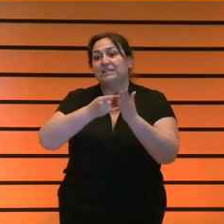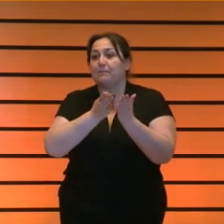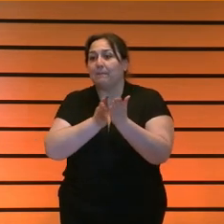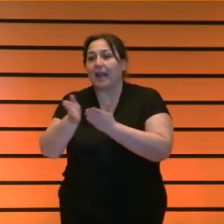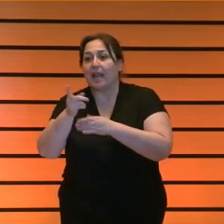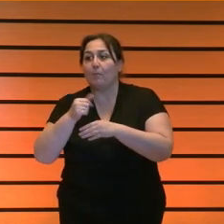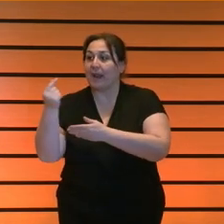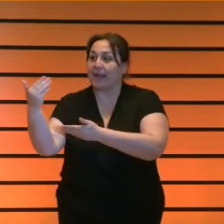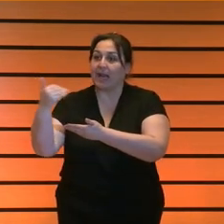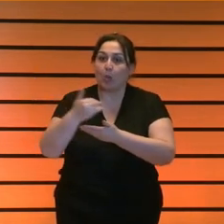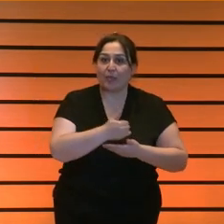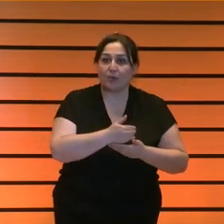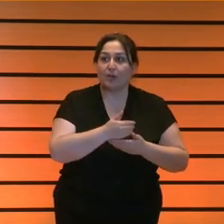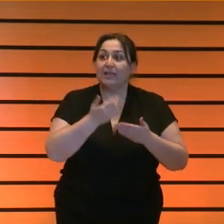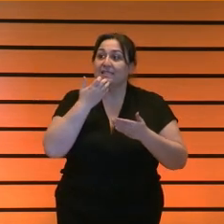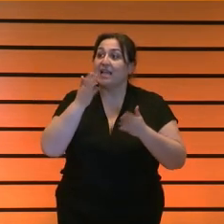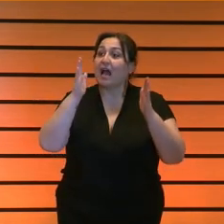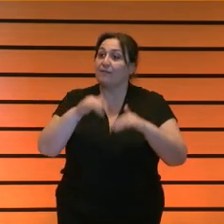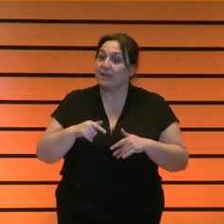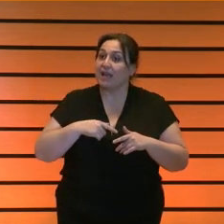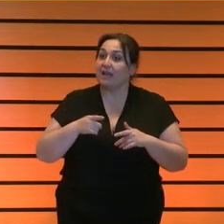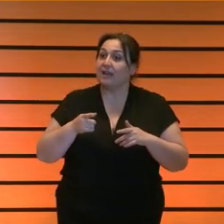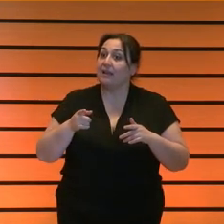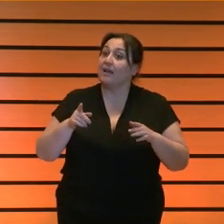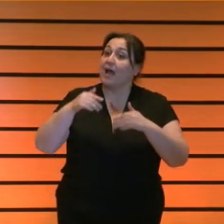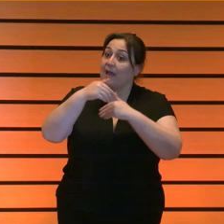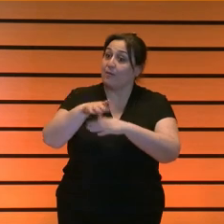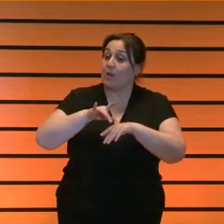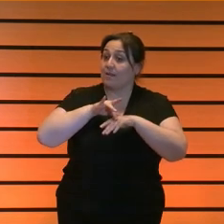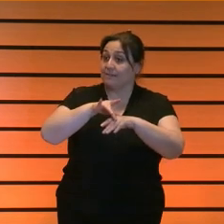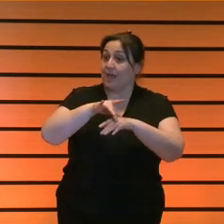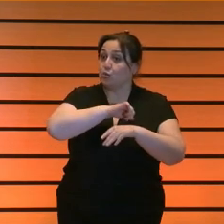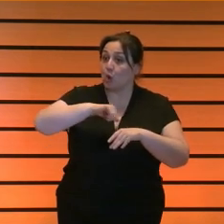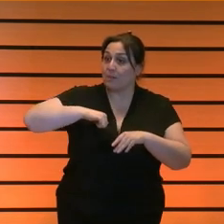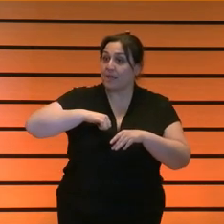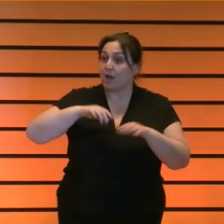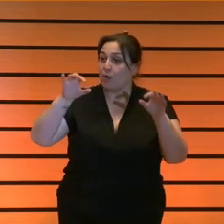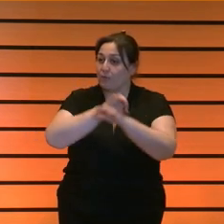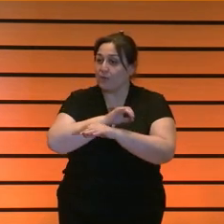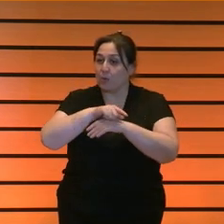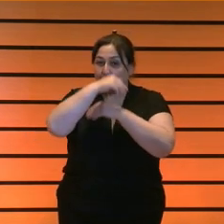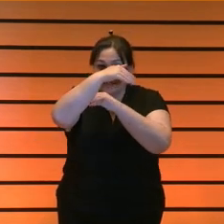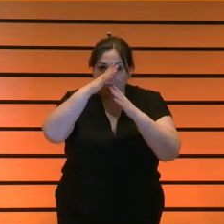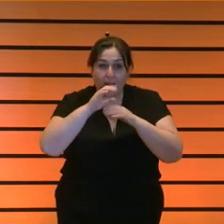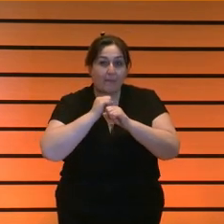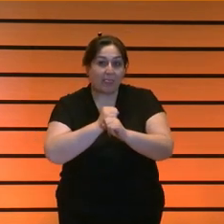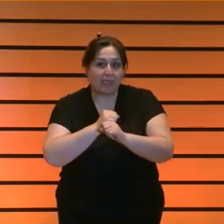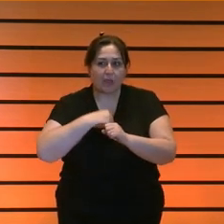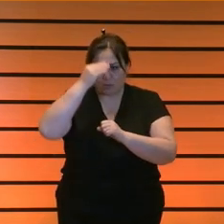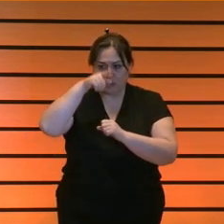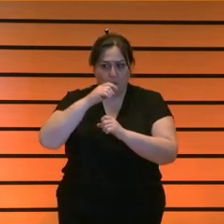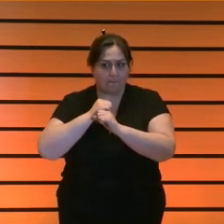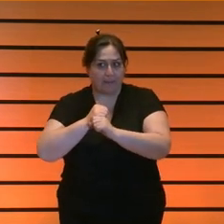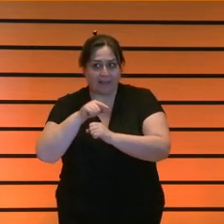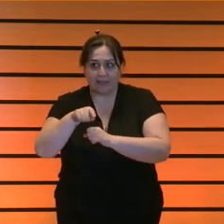lado si nuestro enfoque es la promoción de la autonomía en vez de atención a la dependencia No deberíamos facilitar eso Entonces